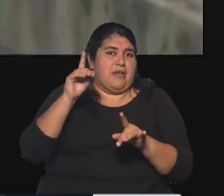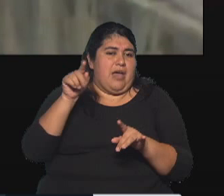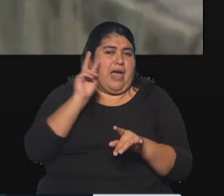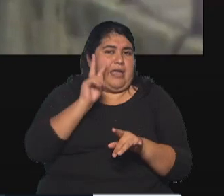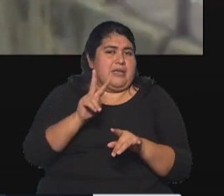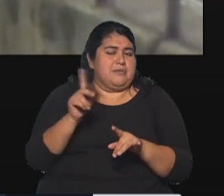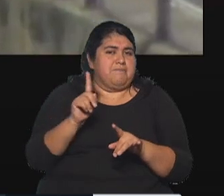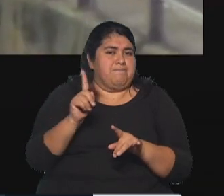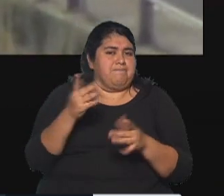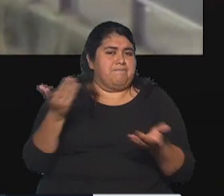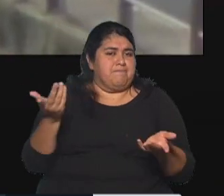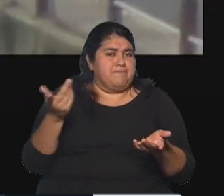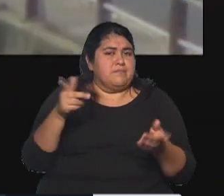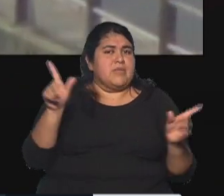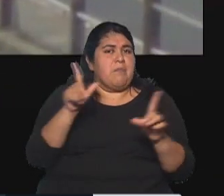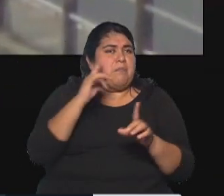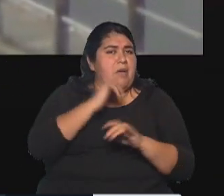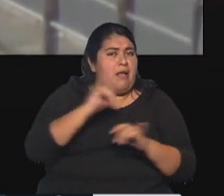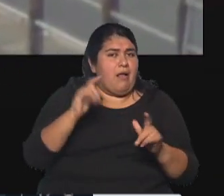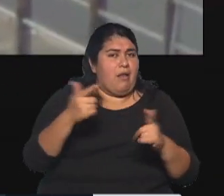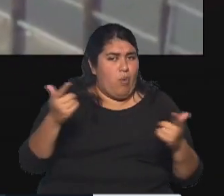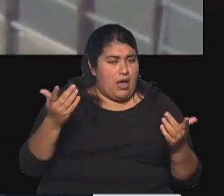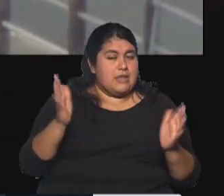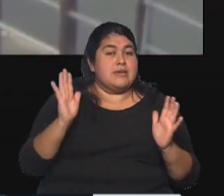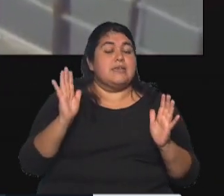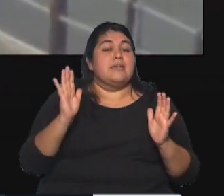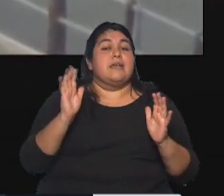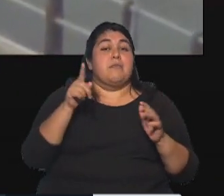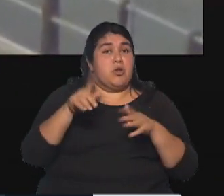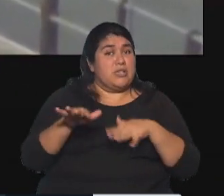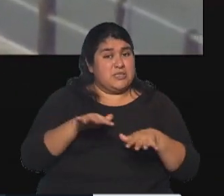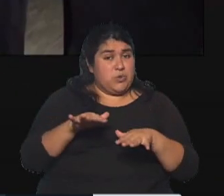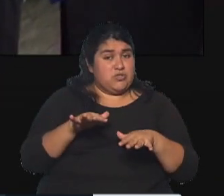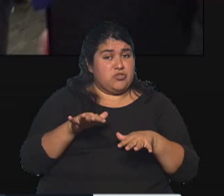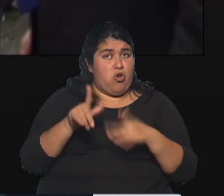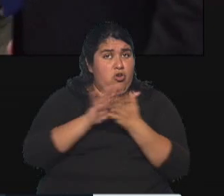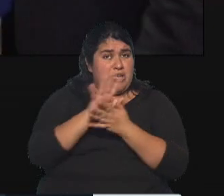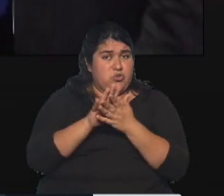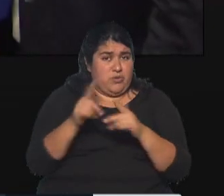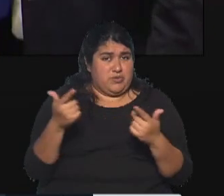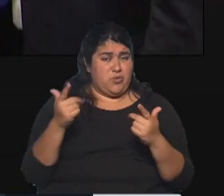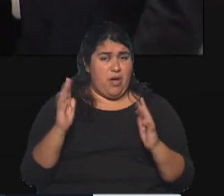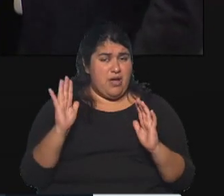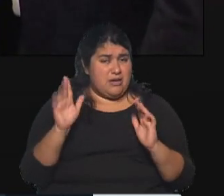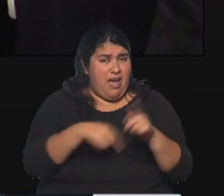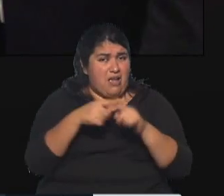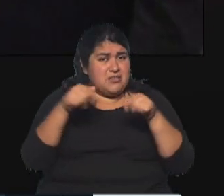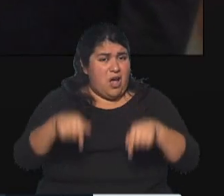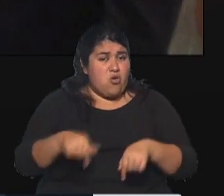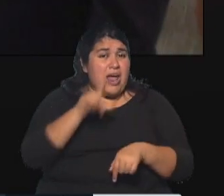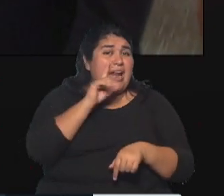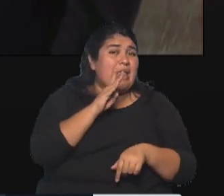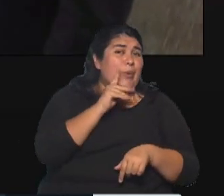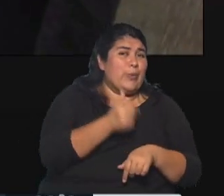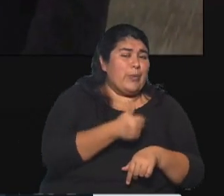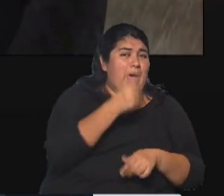vista de los grandes medios o de la situación más mainstream. Pero es una situación que no termina de resolverse. No se resolvió, digamos. Libia es un estado